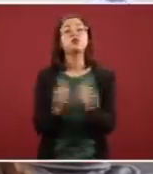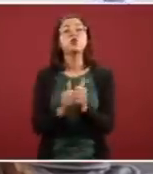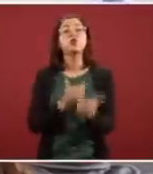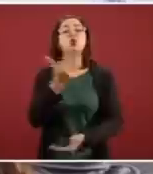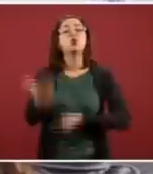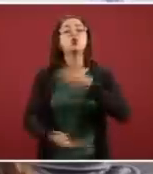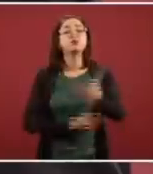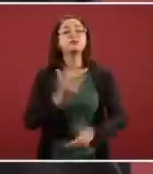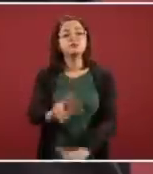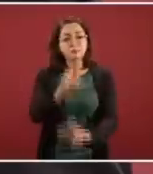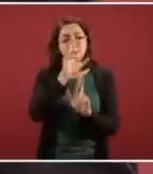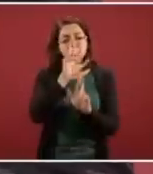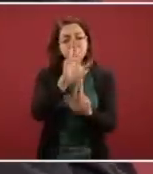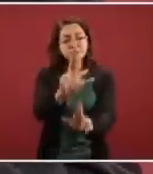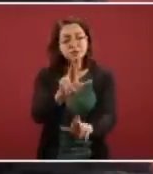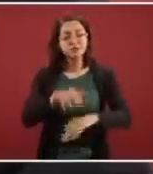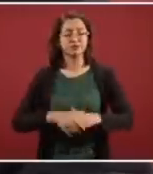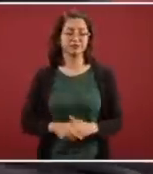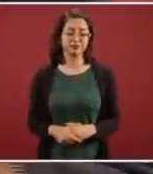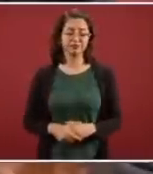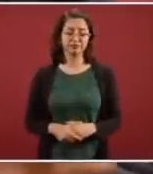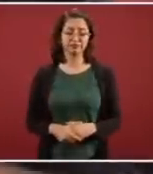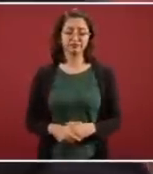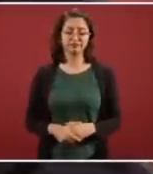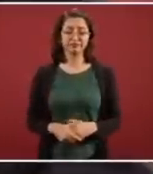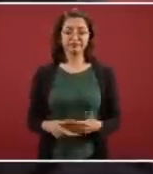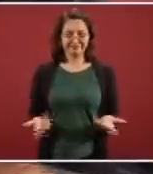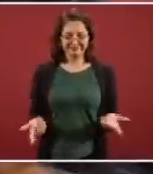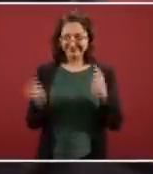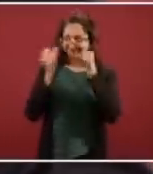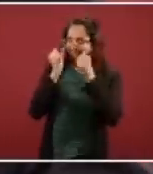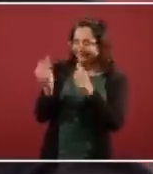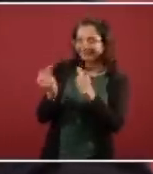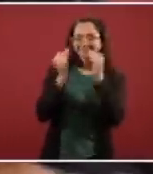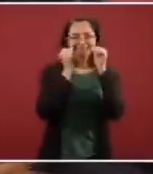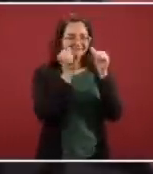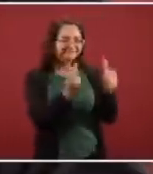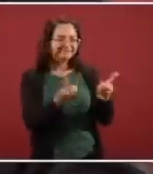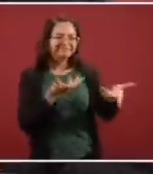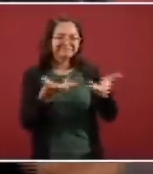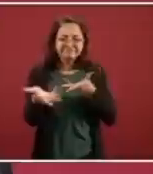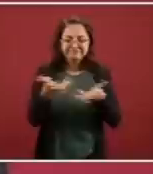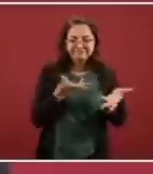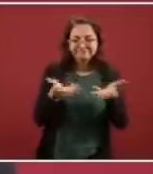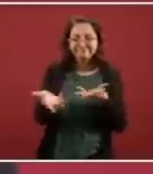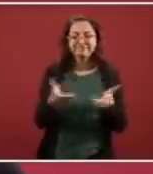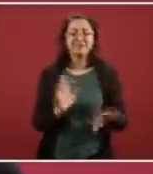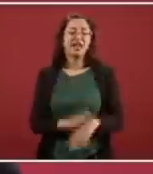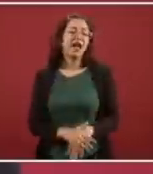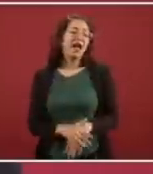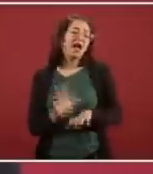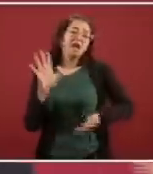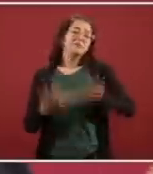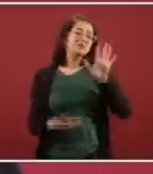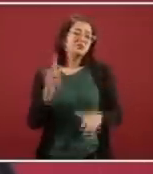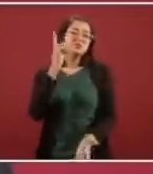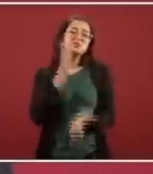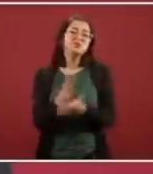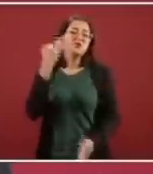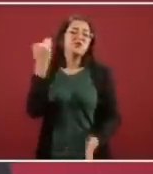o sea, que se escuchen. A veces lo que hace falta es